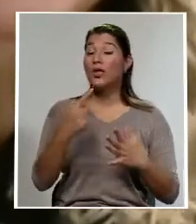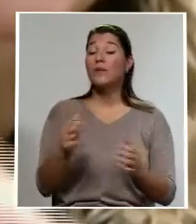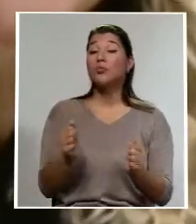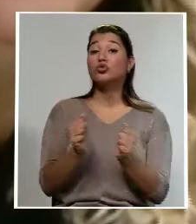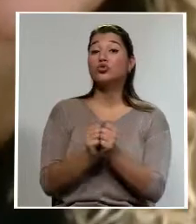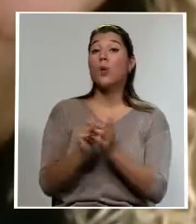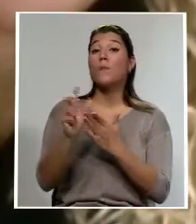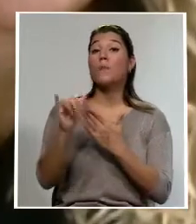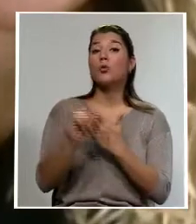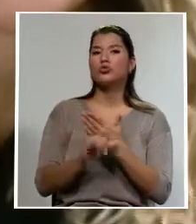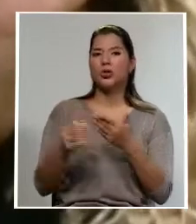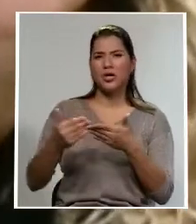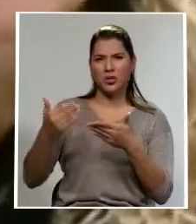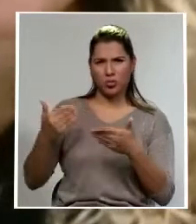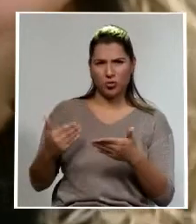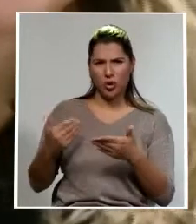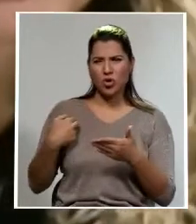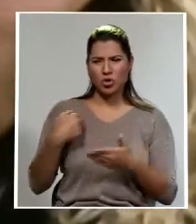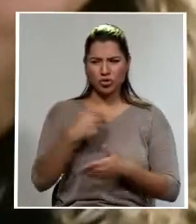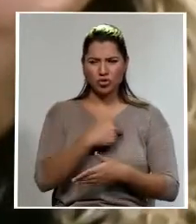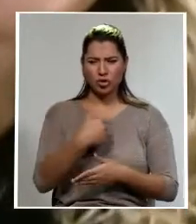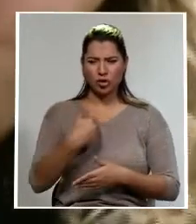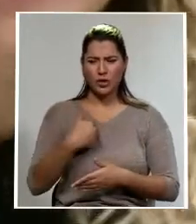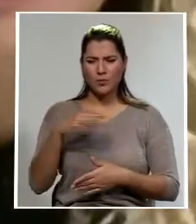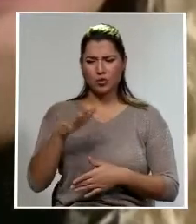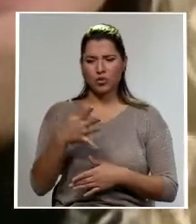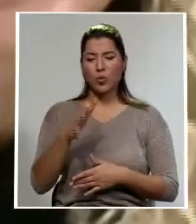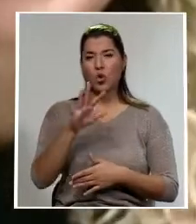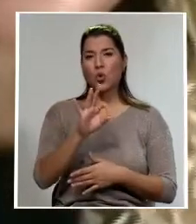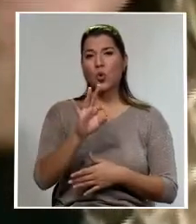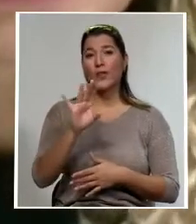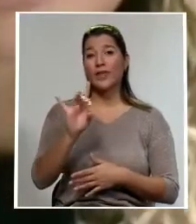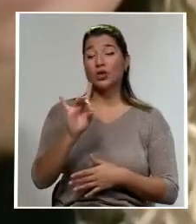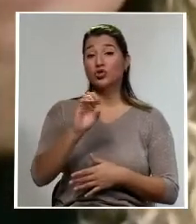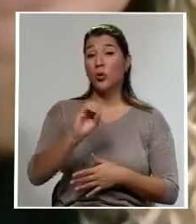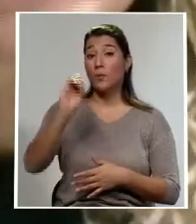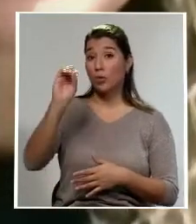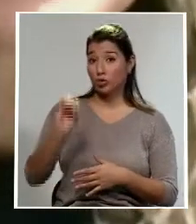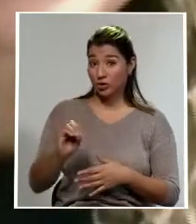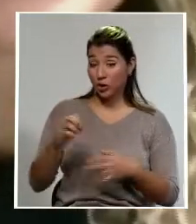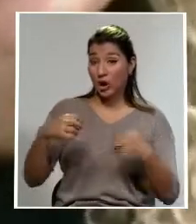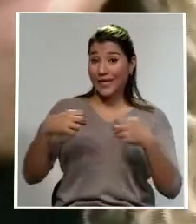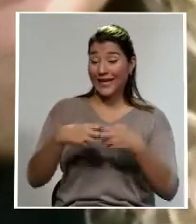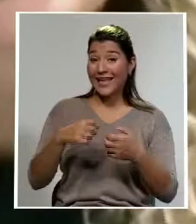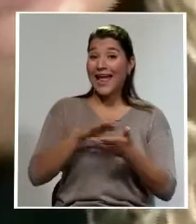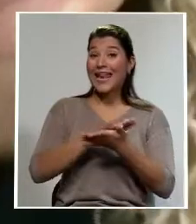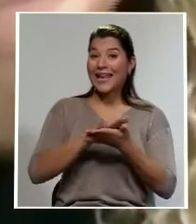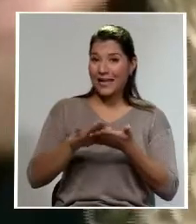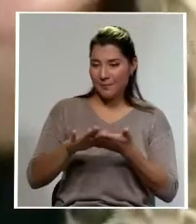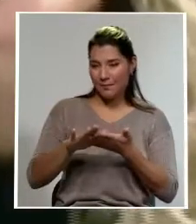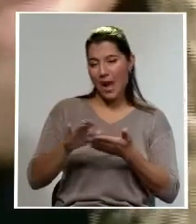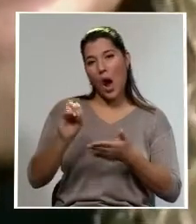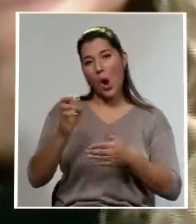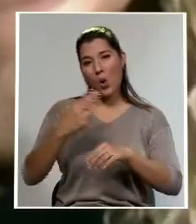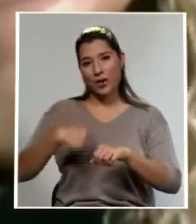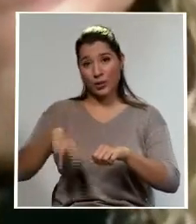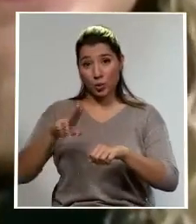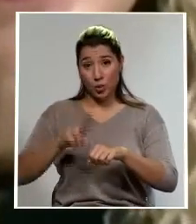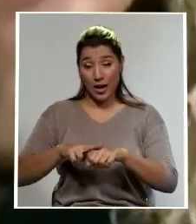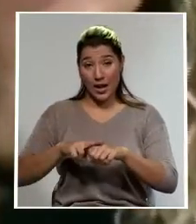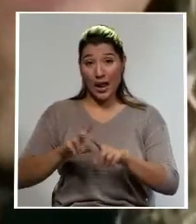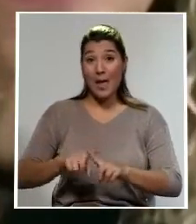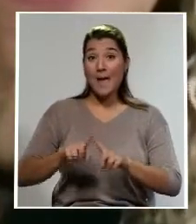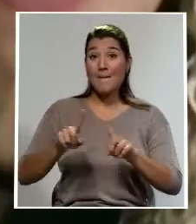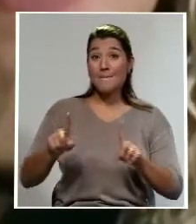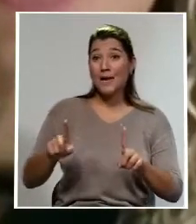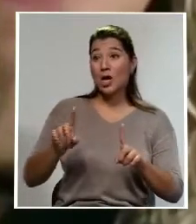matriz eléctrica anda de alrededor del 98% limpia. Sin embargo, casi el 70% es a partir de hidroeléctricas.